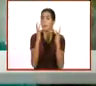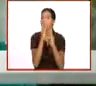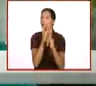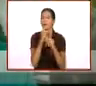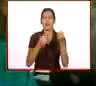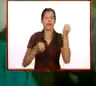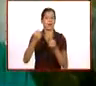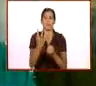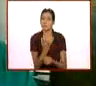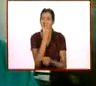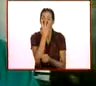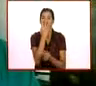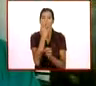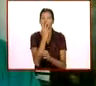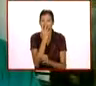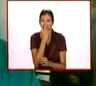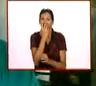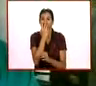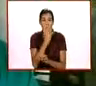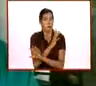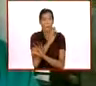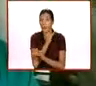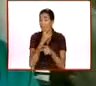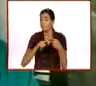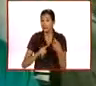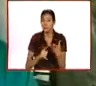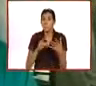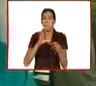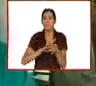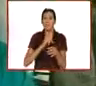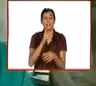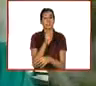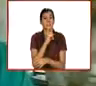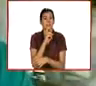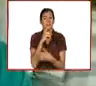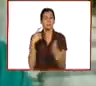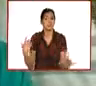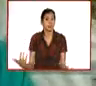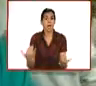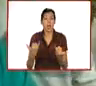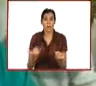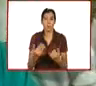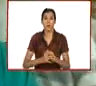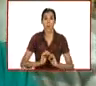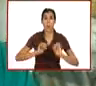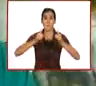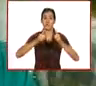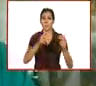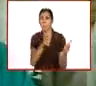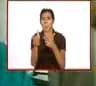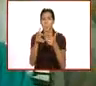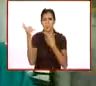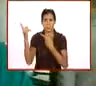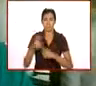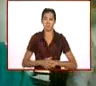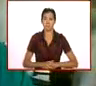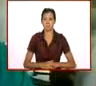ni máscara de oxígeno. Y desde el punto de vista médico se trataba de una muy difícil situación desde que comenzó el bombardeo.